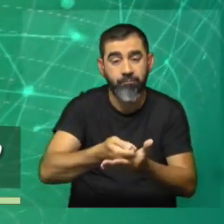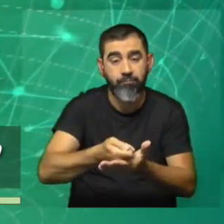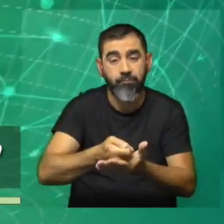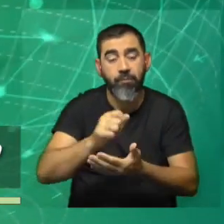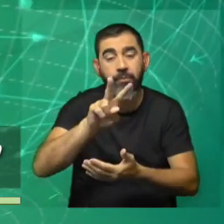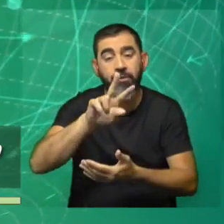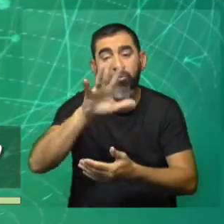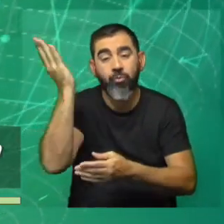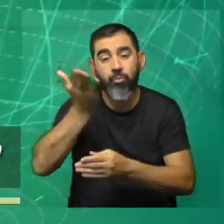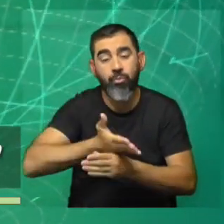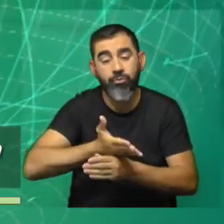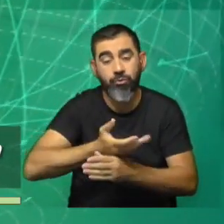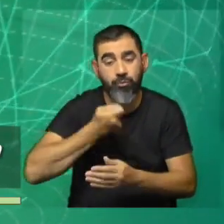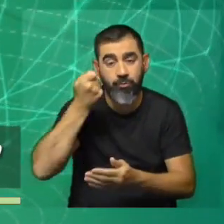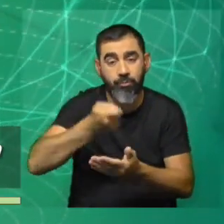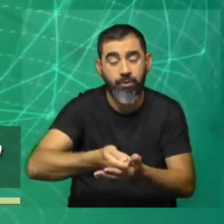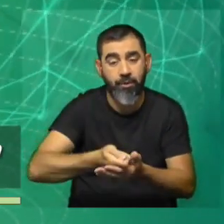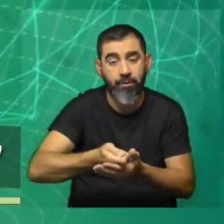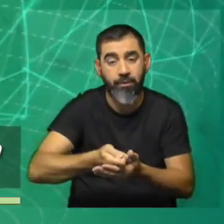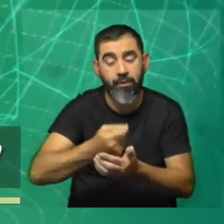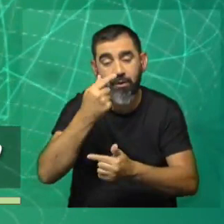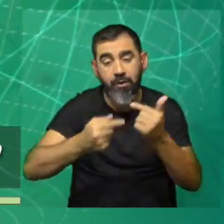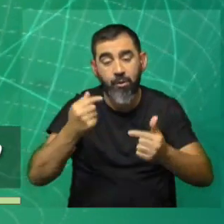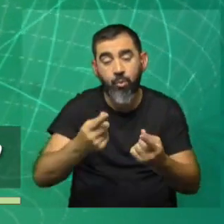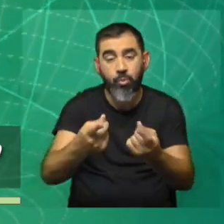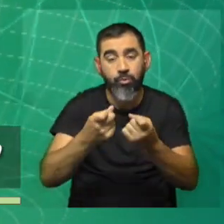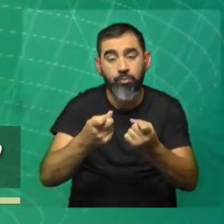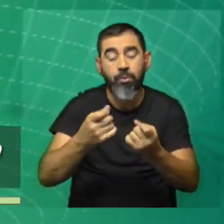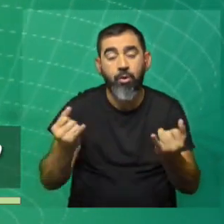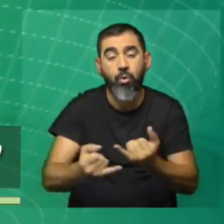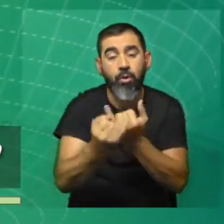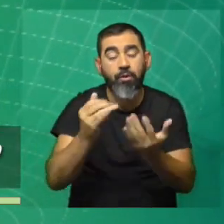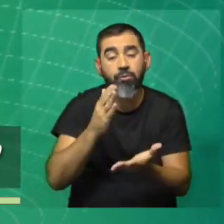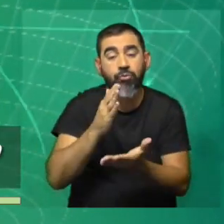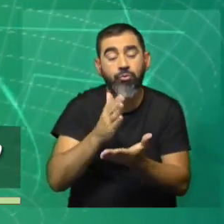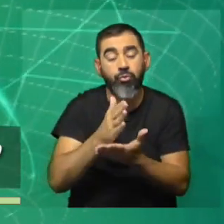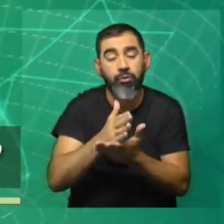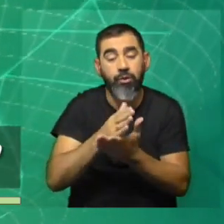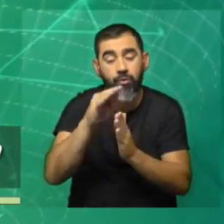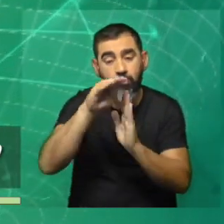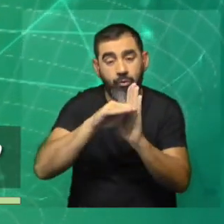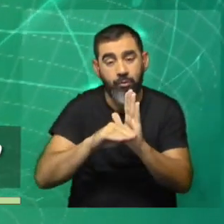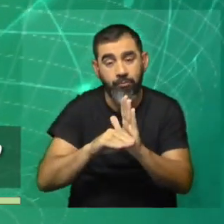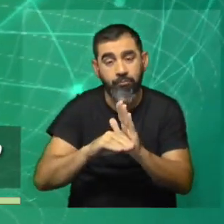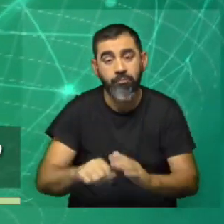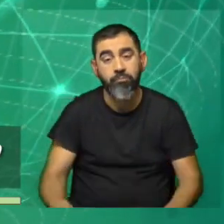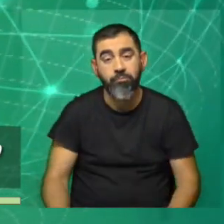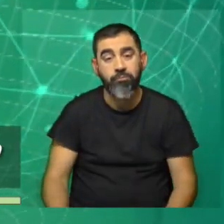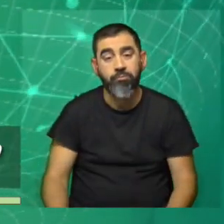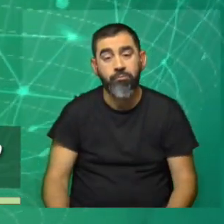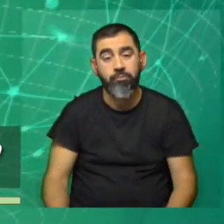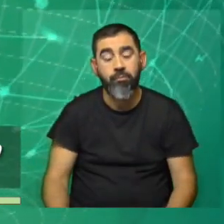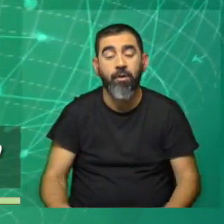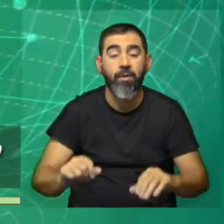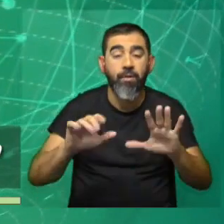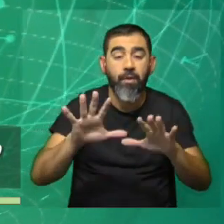el 25% de los recursos que se necesitan para la implementación del programa Oportunidad Laboral. Hay que definir si van a ser